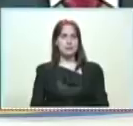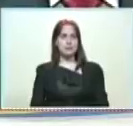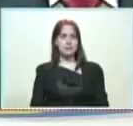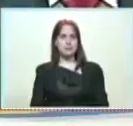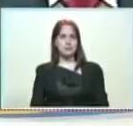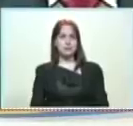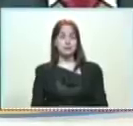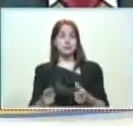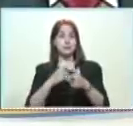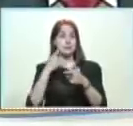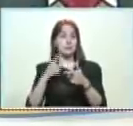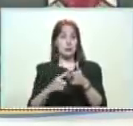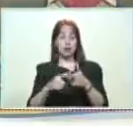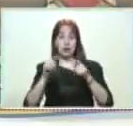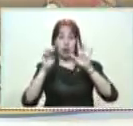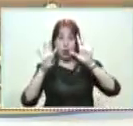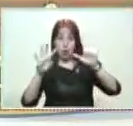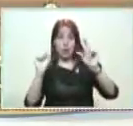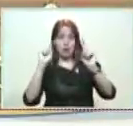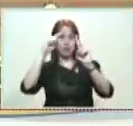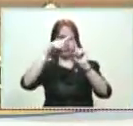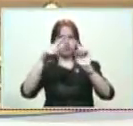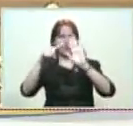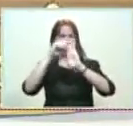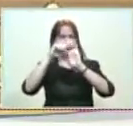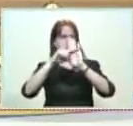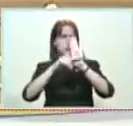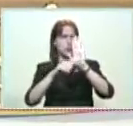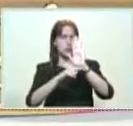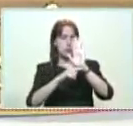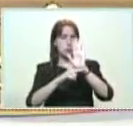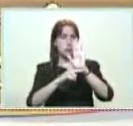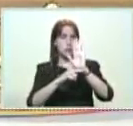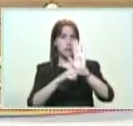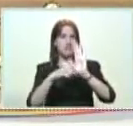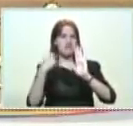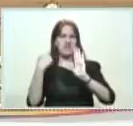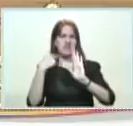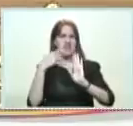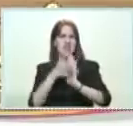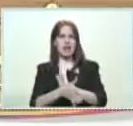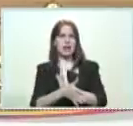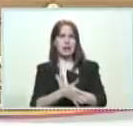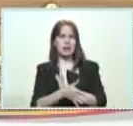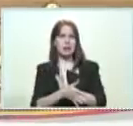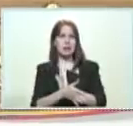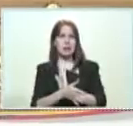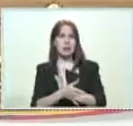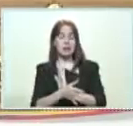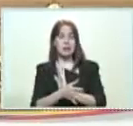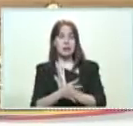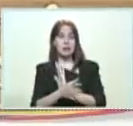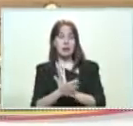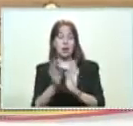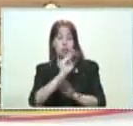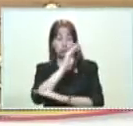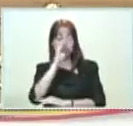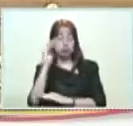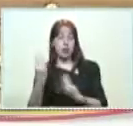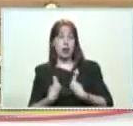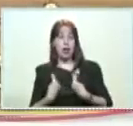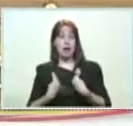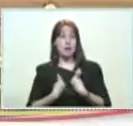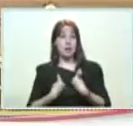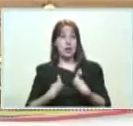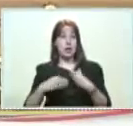Entonces, en noveno lugar, lo que tiene que ver con la preservación de la vida en el